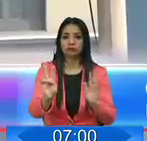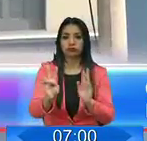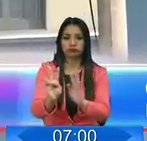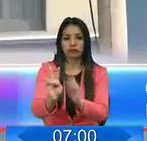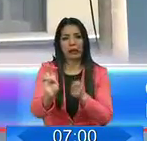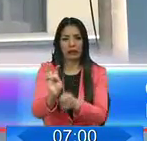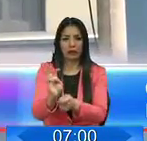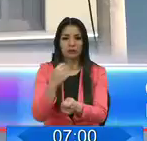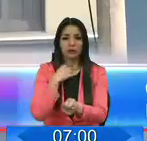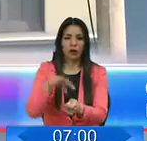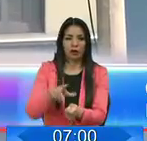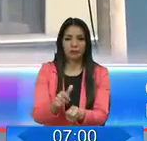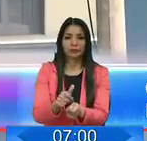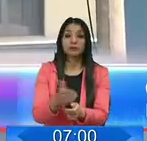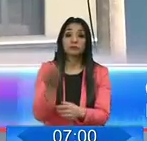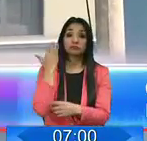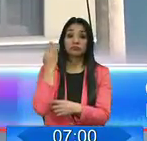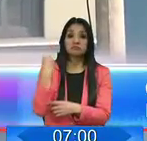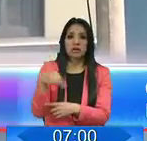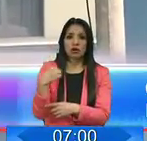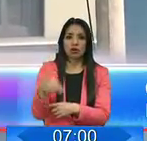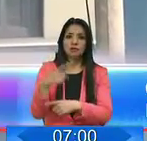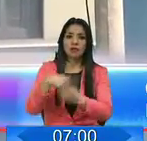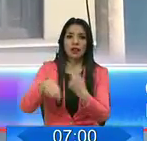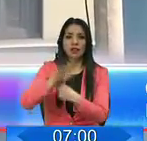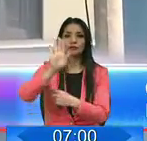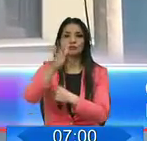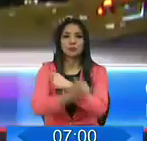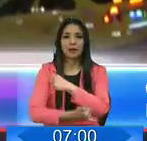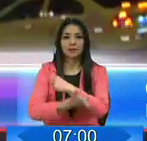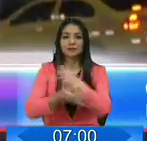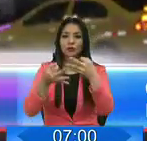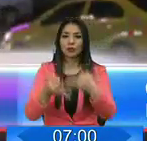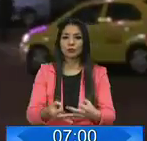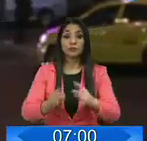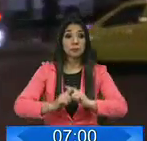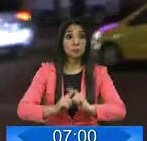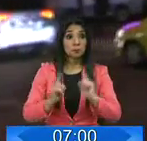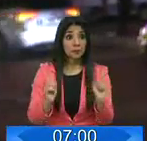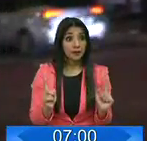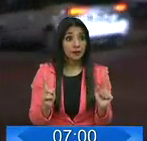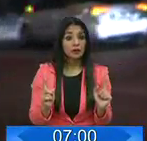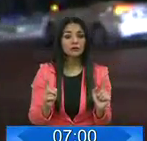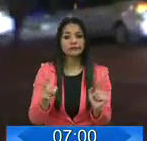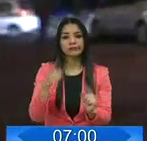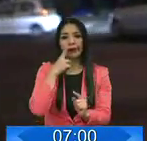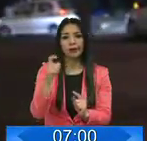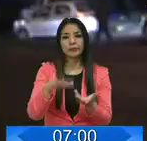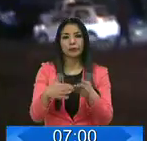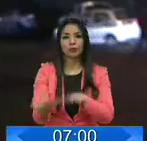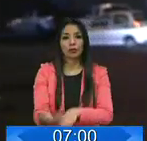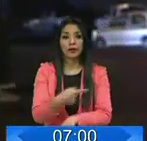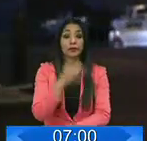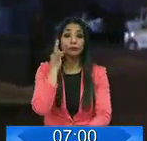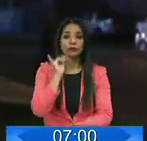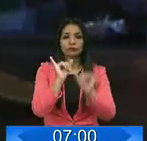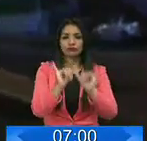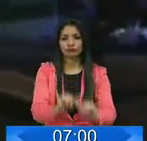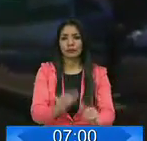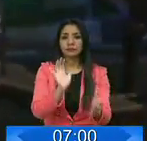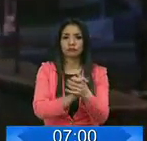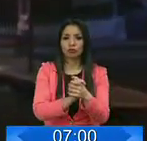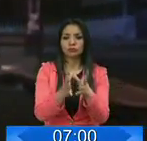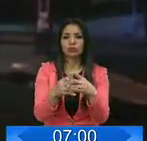policiales se conoce que este miércoles debían regresar a su país de origen. Sin embargo, tras el hecho, su compañera se quedará un par de días más hasta solucionar